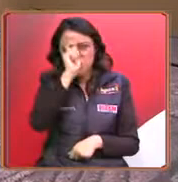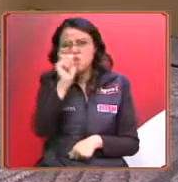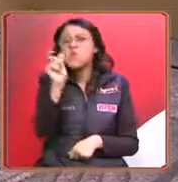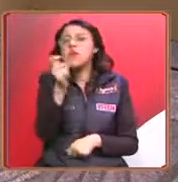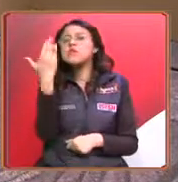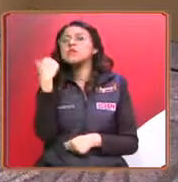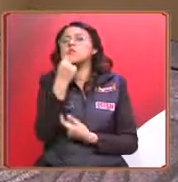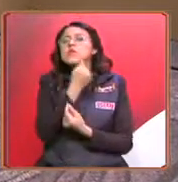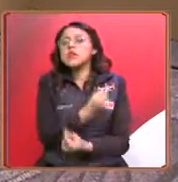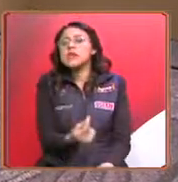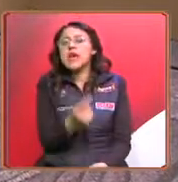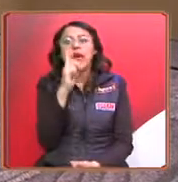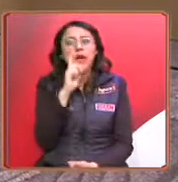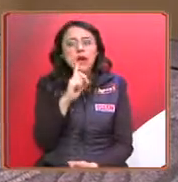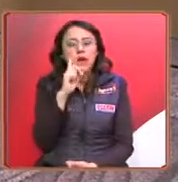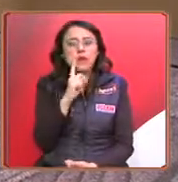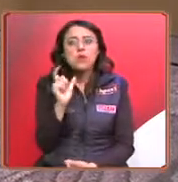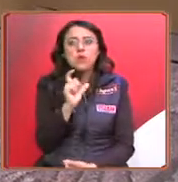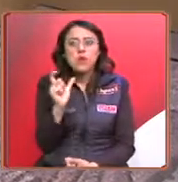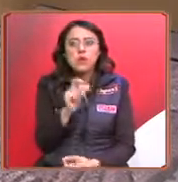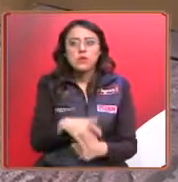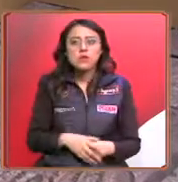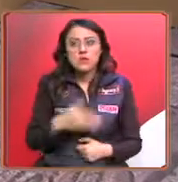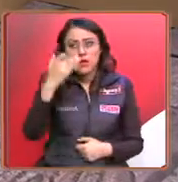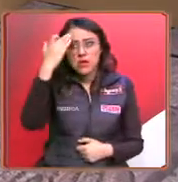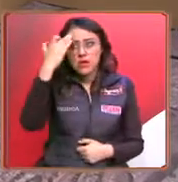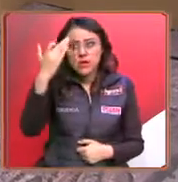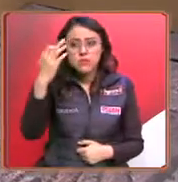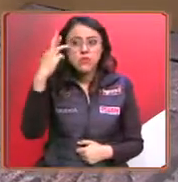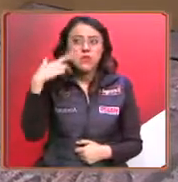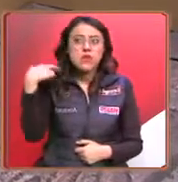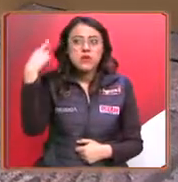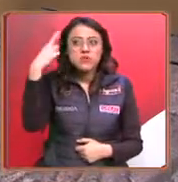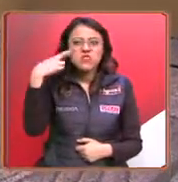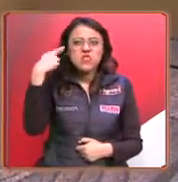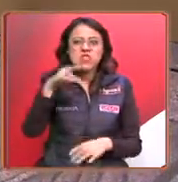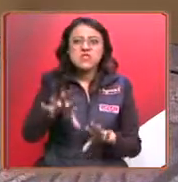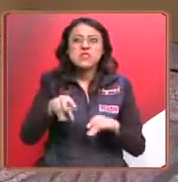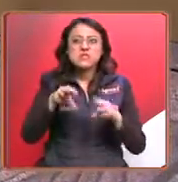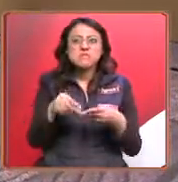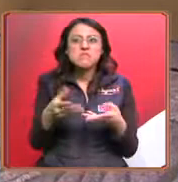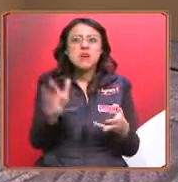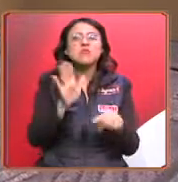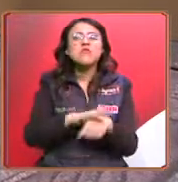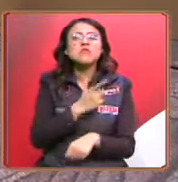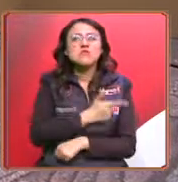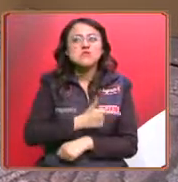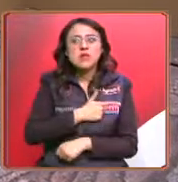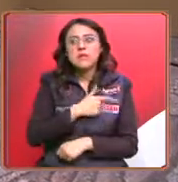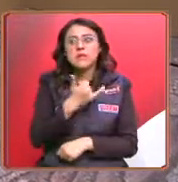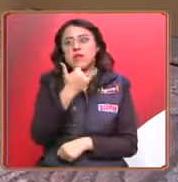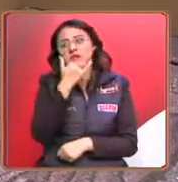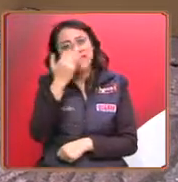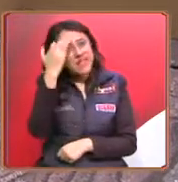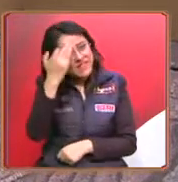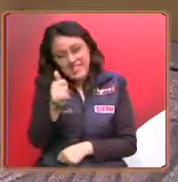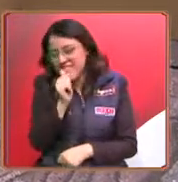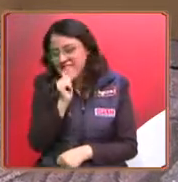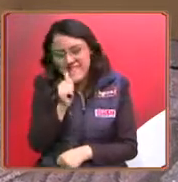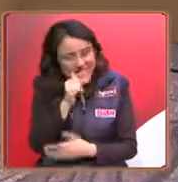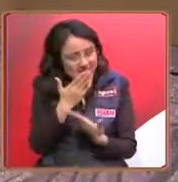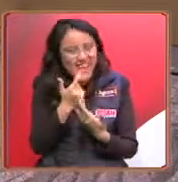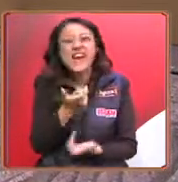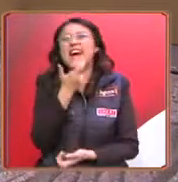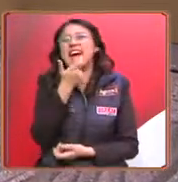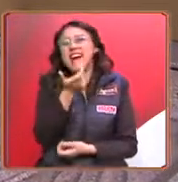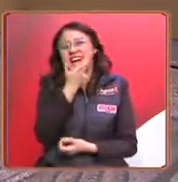de cuando eras niña, de la época de los Reyes Magos? ¿Qué te gustaba? No, en mi época todavía ni existían. Ay, no, ¿cómo